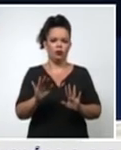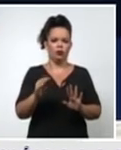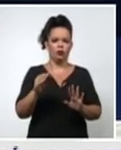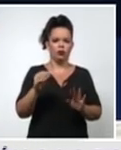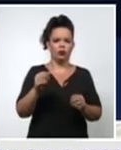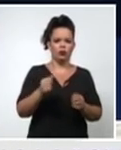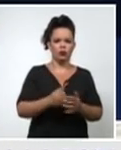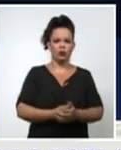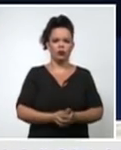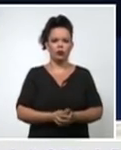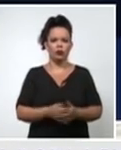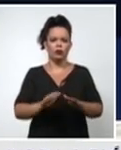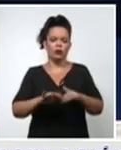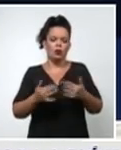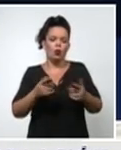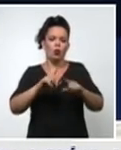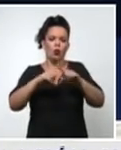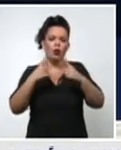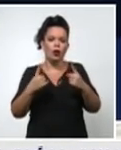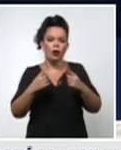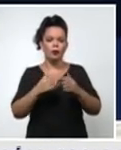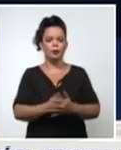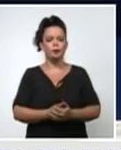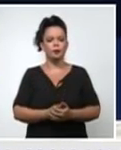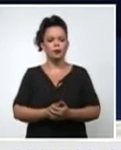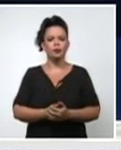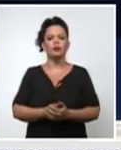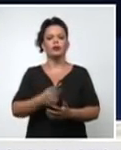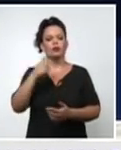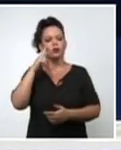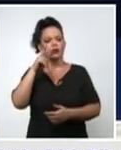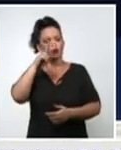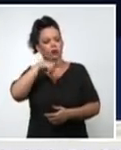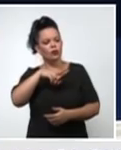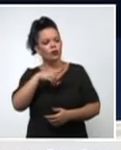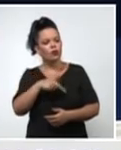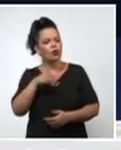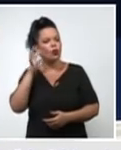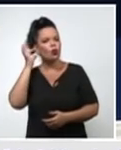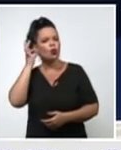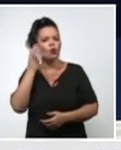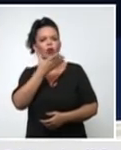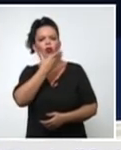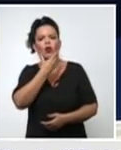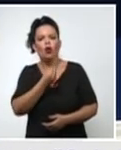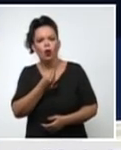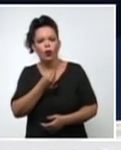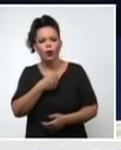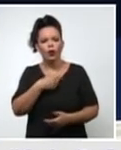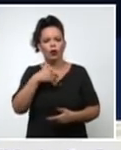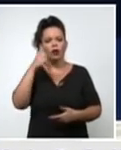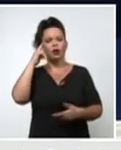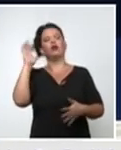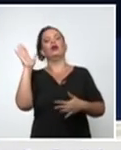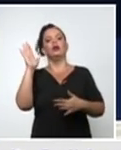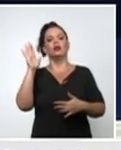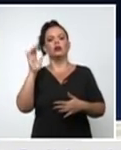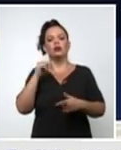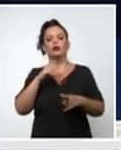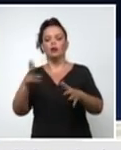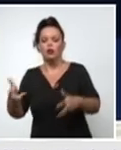desmadejada, o sea, desmayada. Ahí mismo la llevamos para el policlínico, que estaba a 1 cuadra, por lo tanto fue más